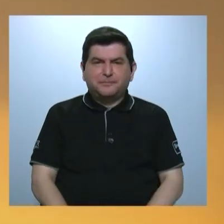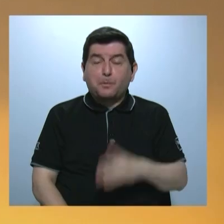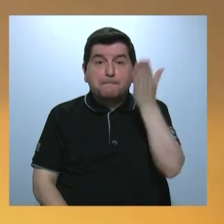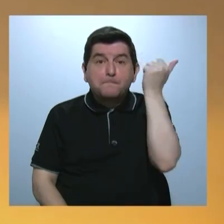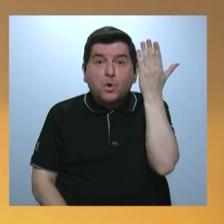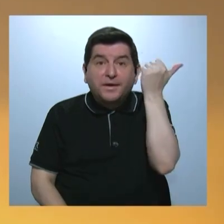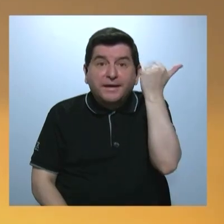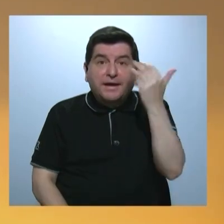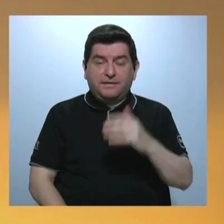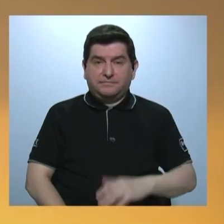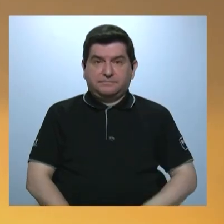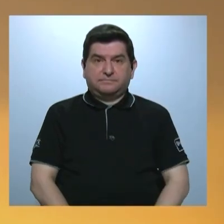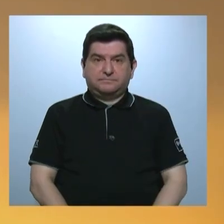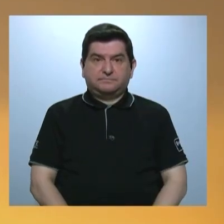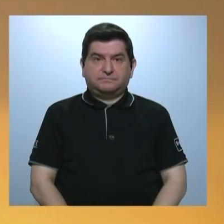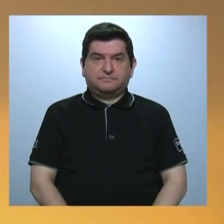qué?